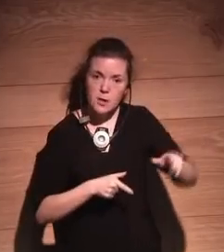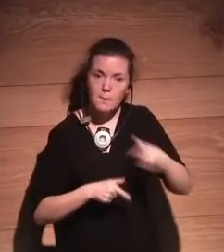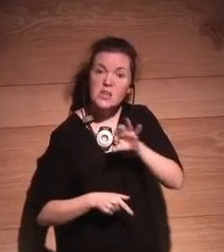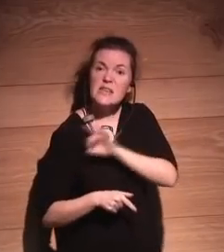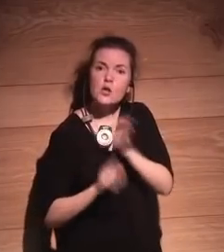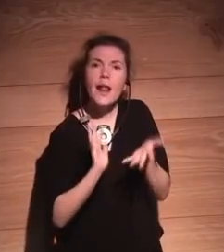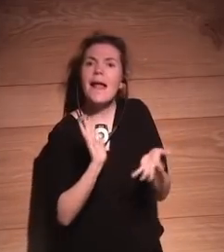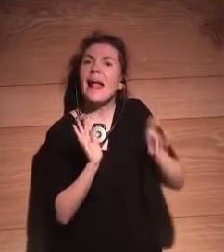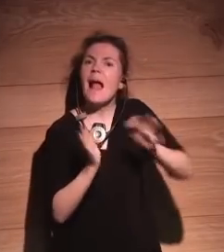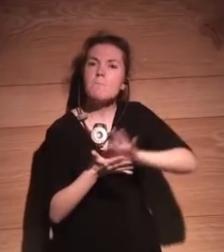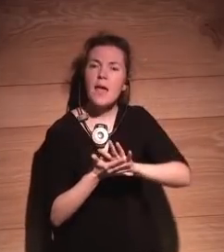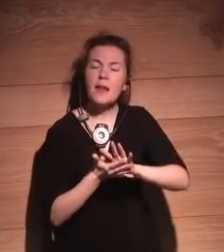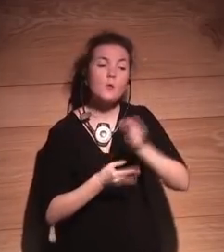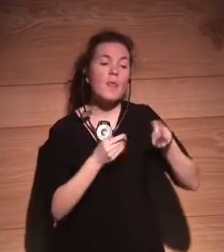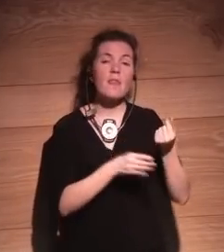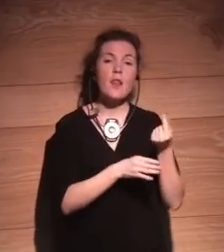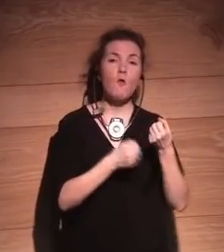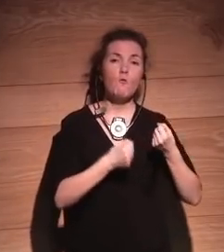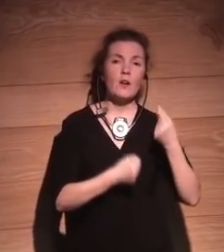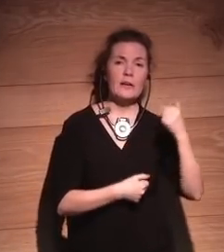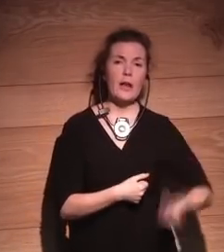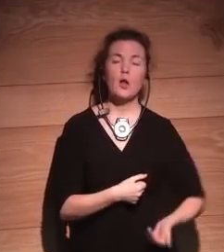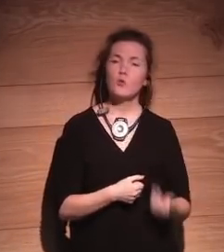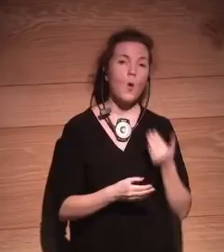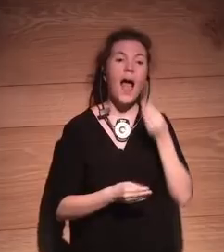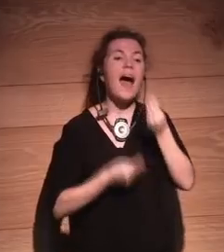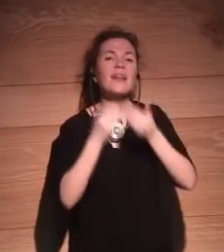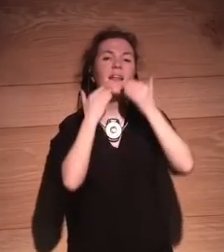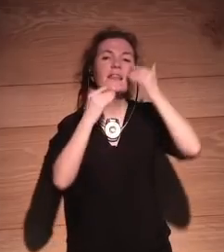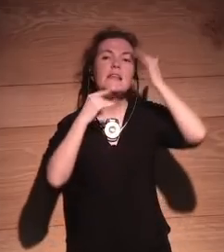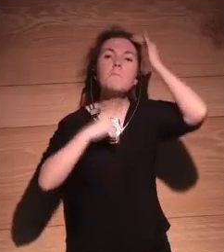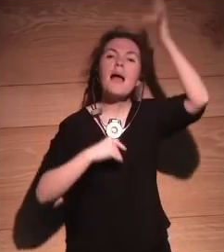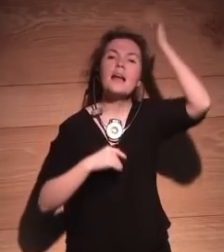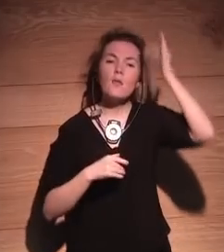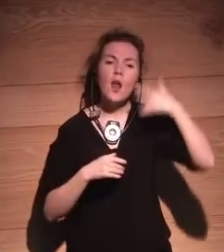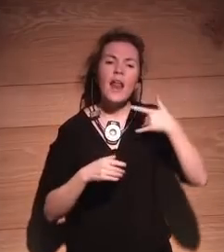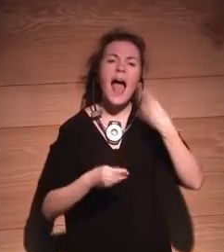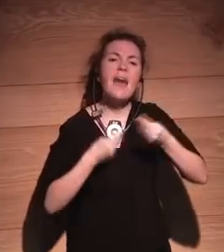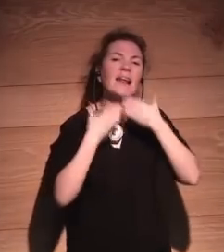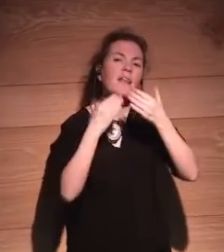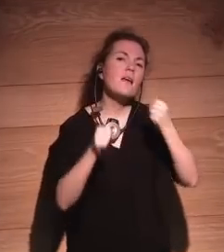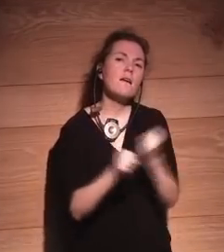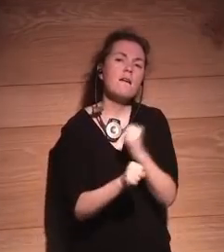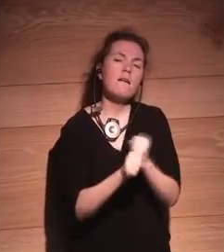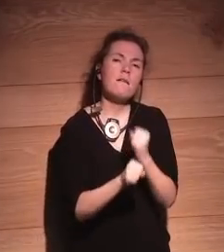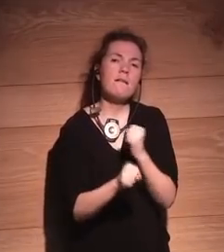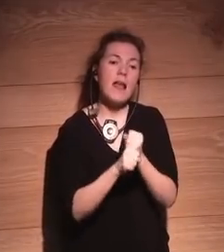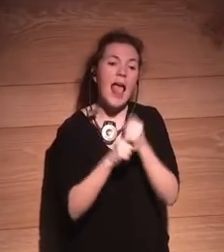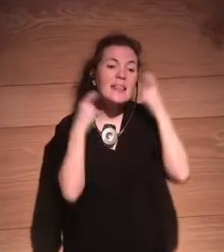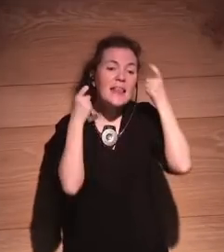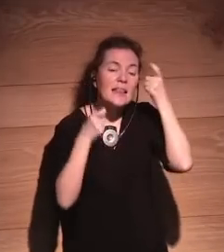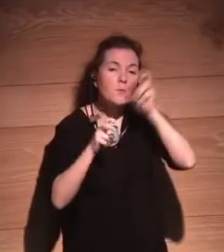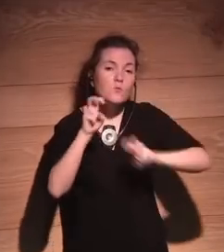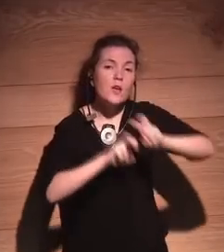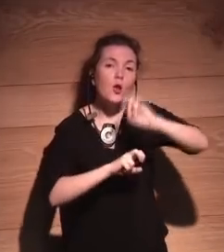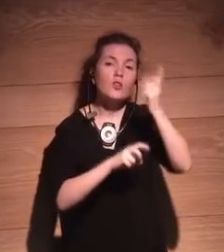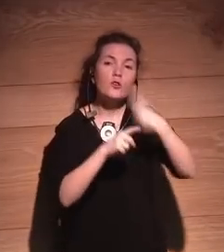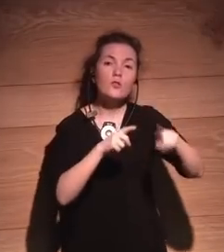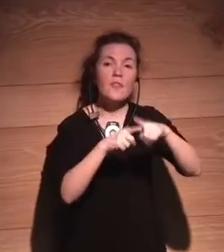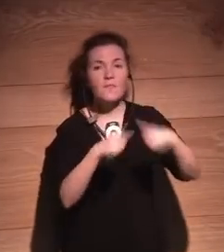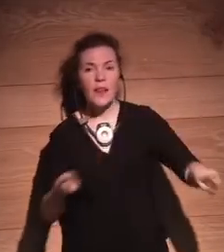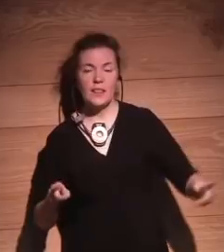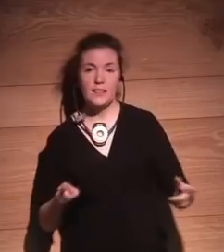la... Entonces eso no lo hizo con mucho dinero, lo hizo con imaginación, con muchísimo trabajo, intentando buscar cosas diferentes, que es